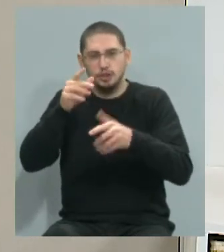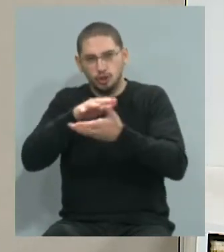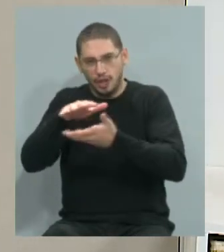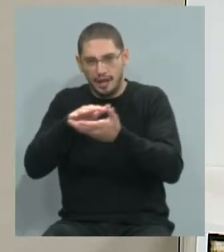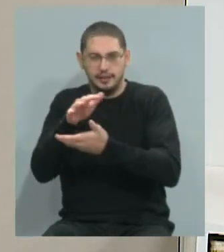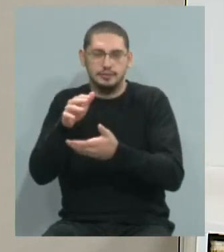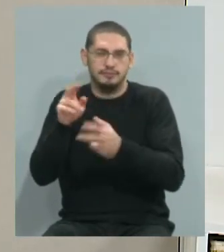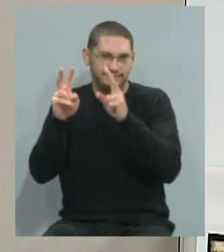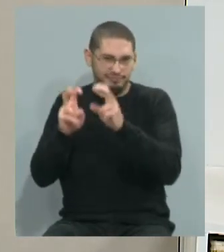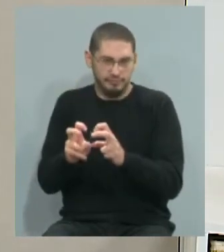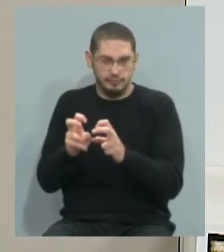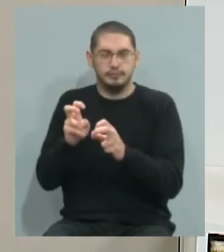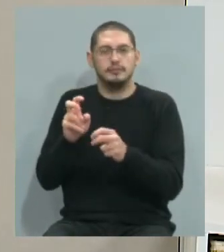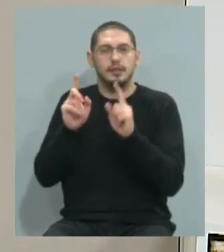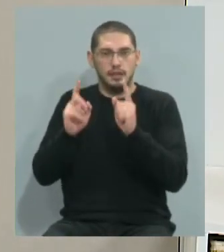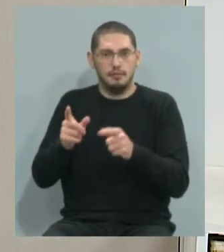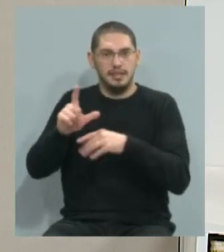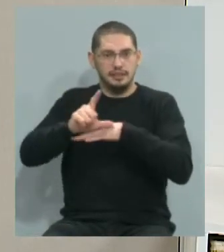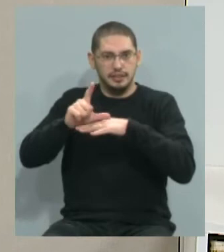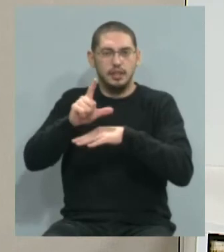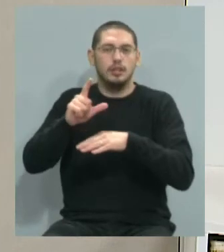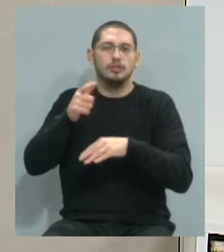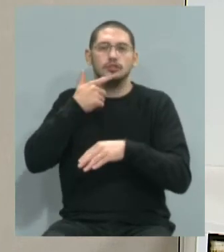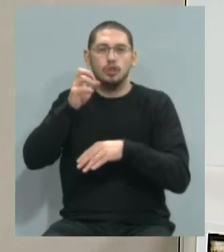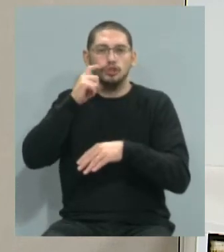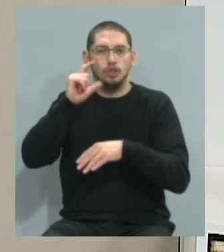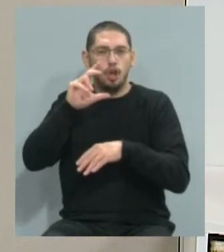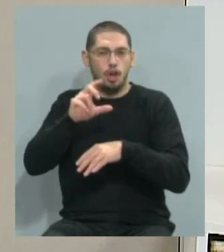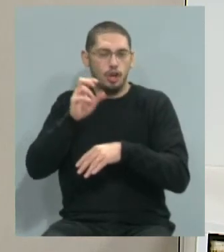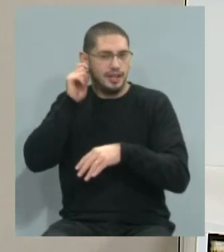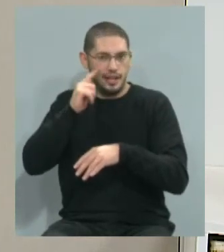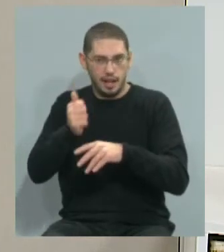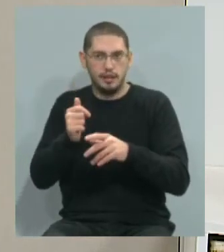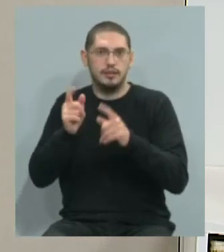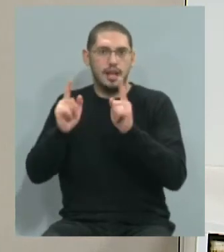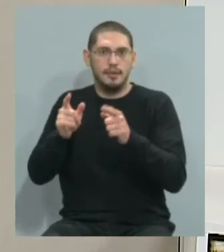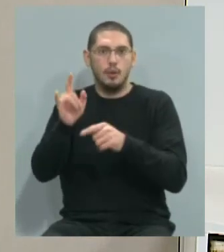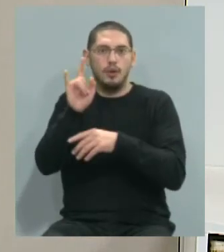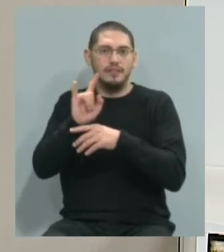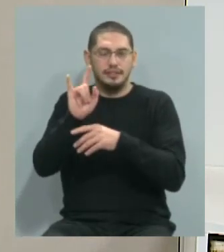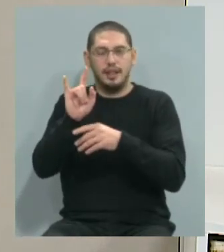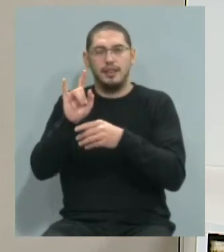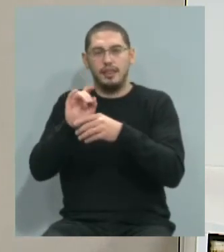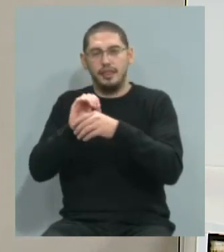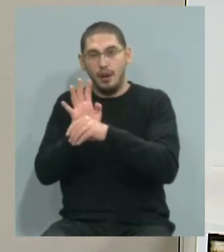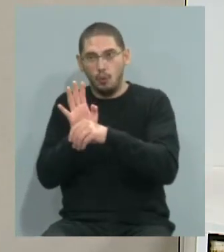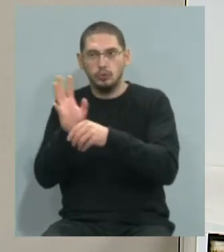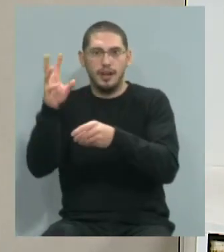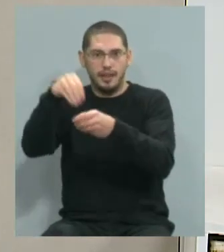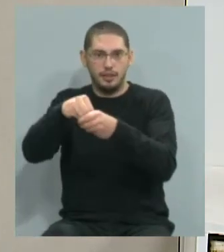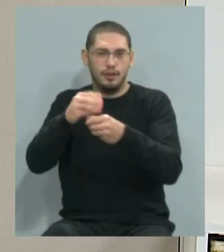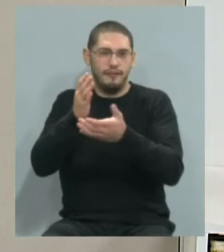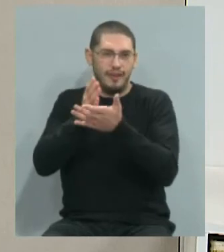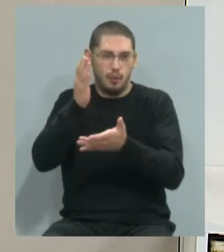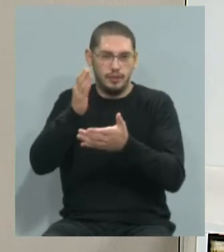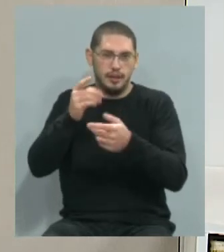Cuyo, además licenciada en Sociología y docente de la Facultad de Ciencias Políticas de la UNCuyo, que fue elegida como miembro consultivo